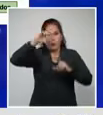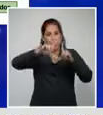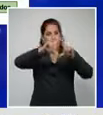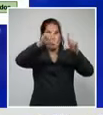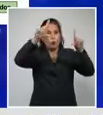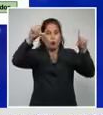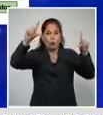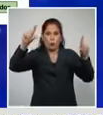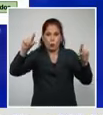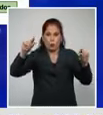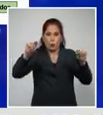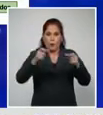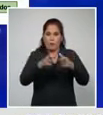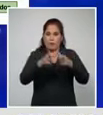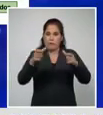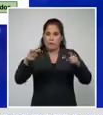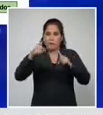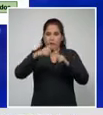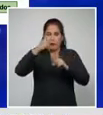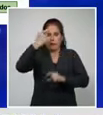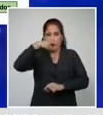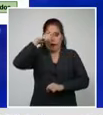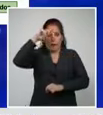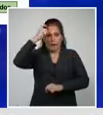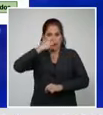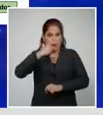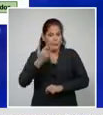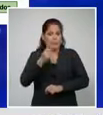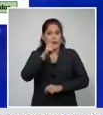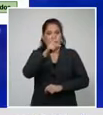su tasa de incidencia a